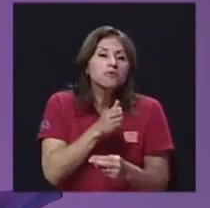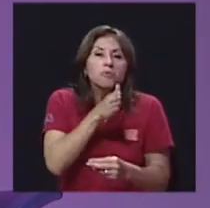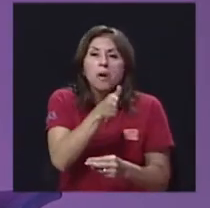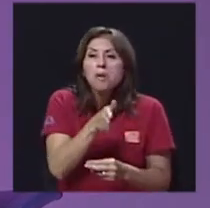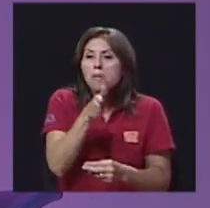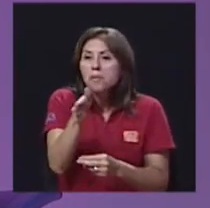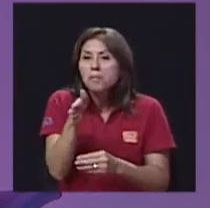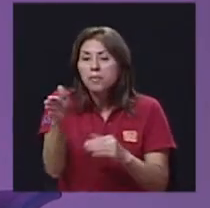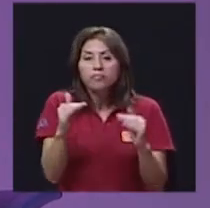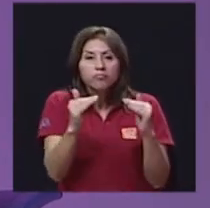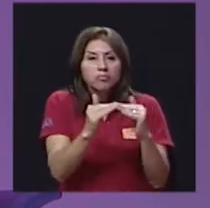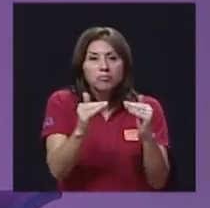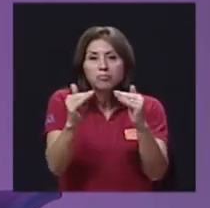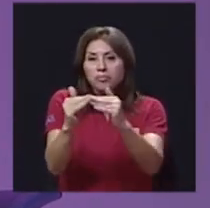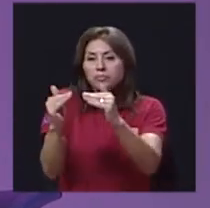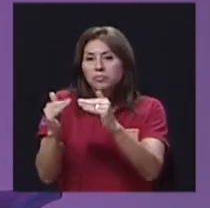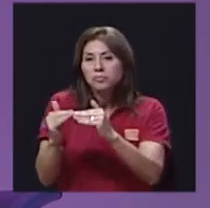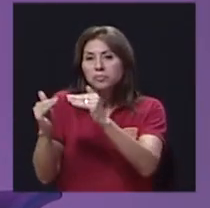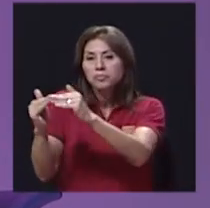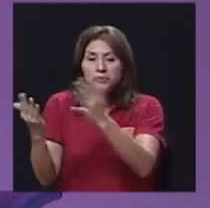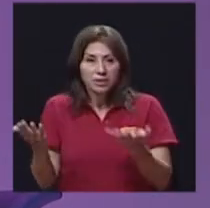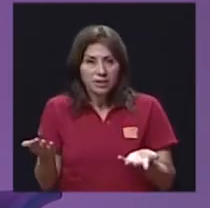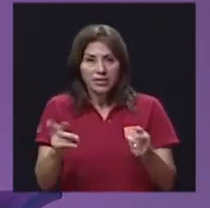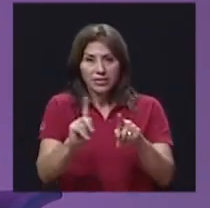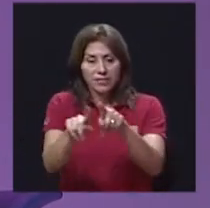programamos reuniones,